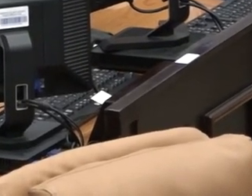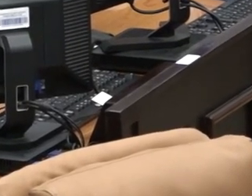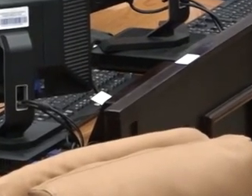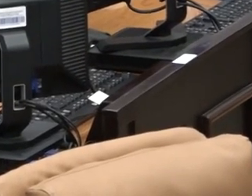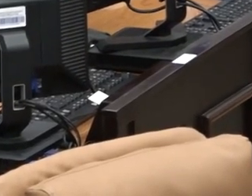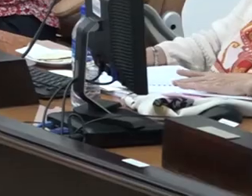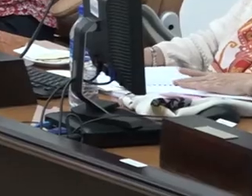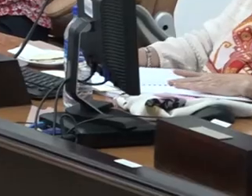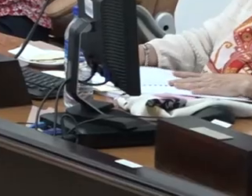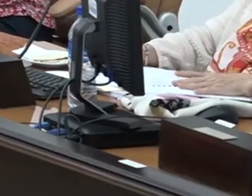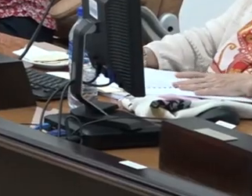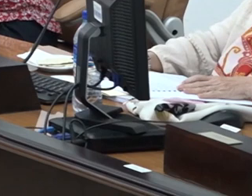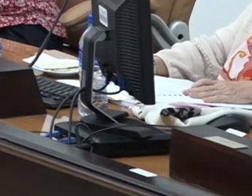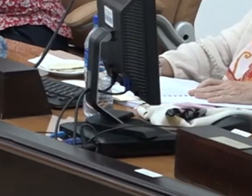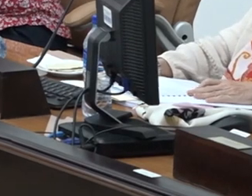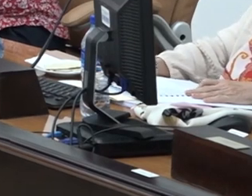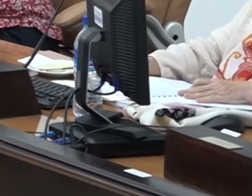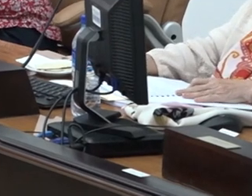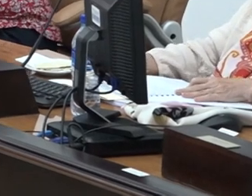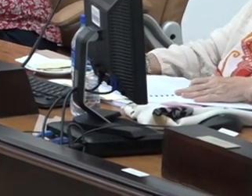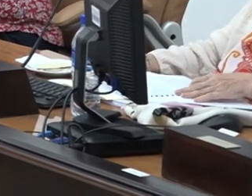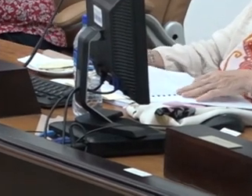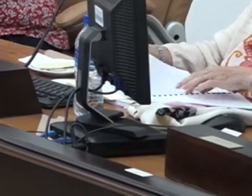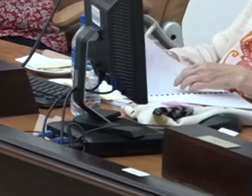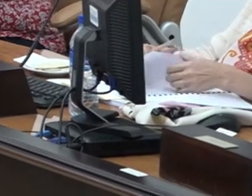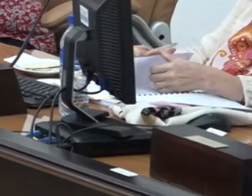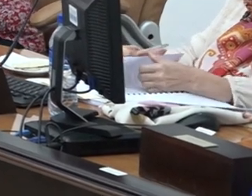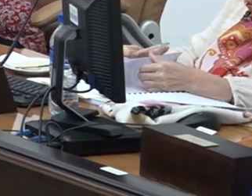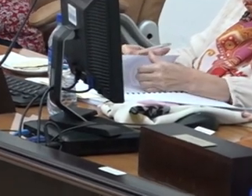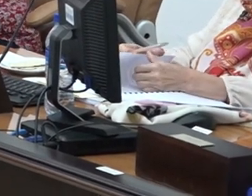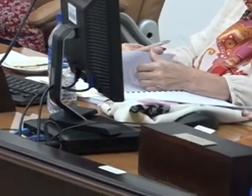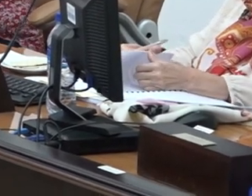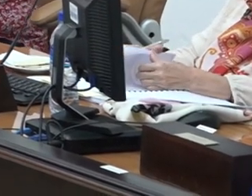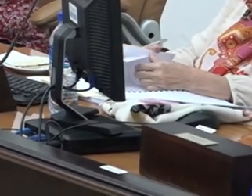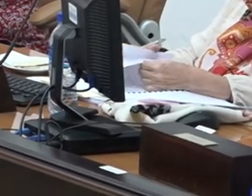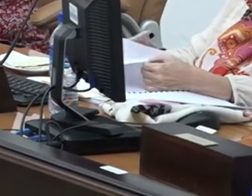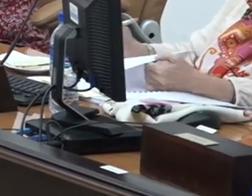pero estos quedan sujetos a cualquier llamado. Noticias 12, Darlene Téllez.